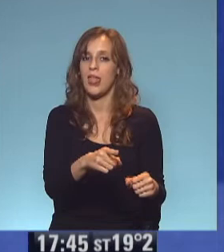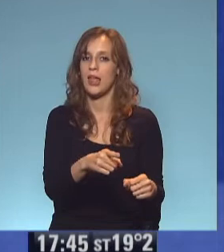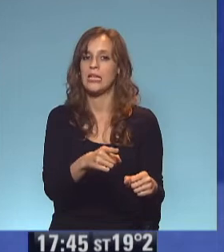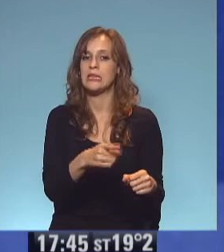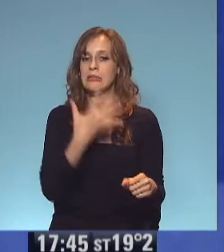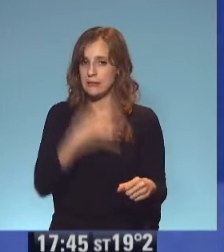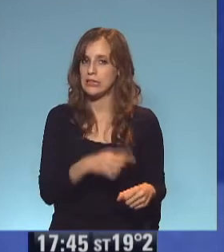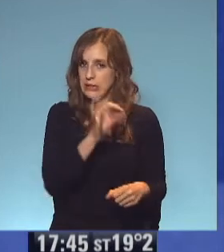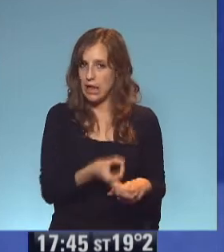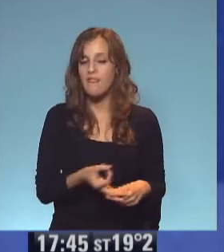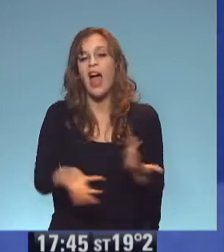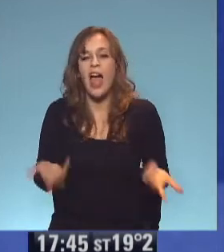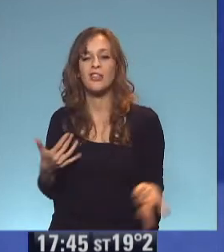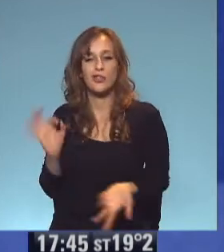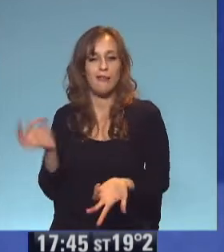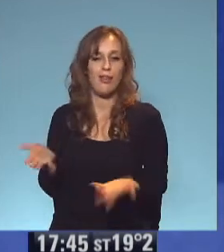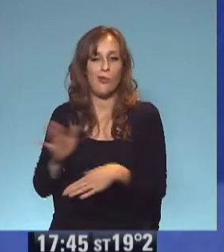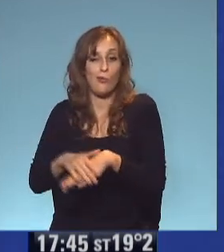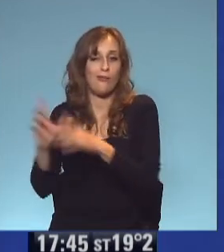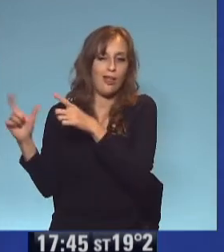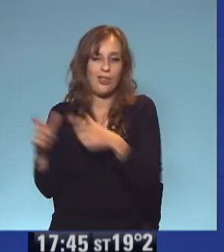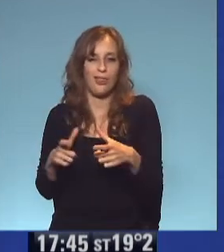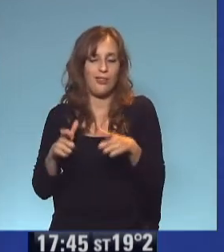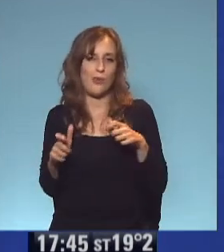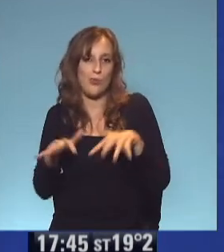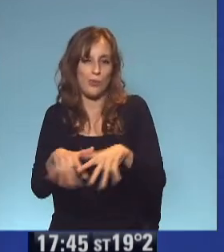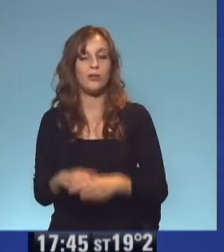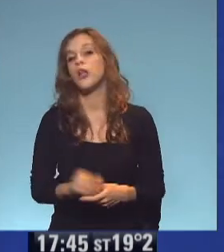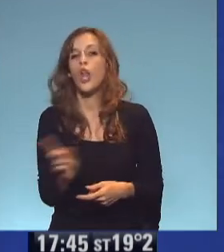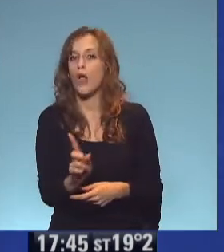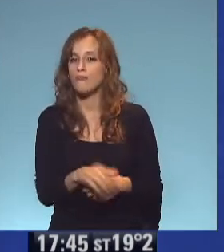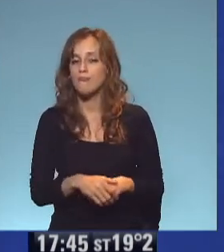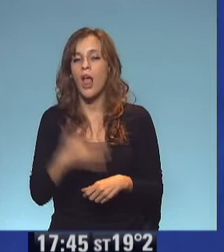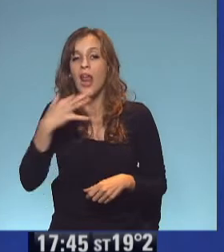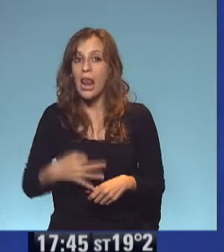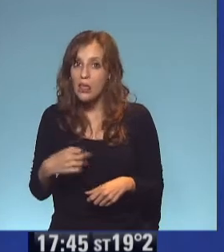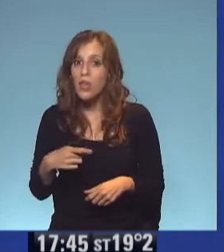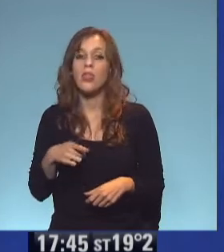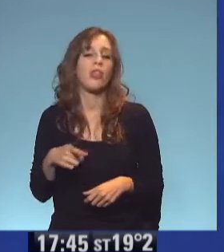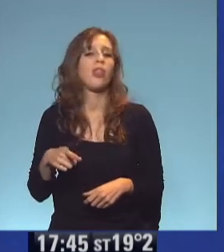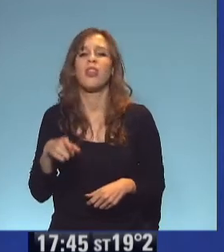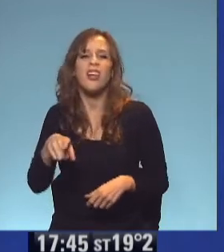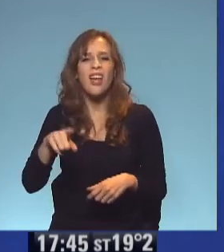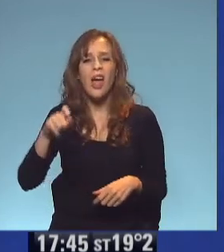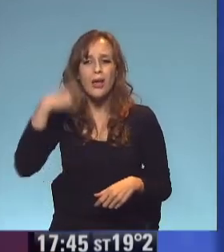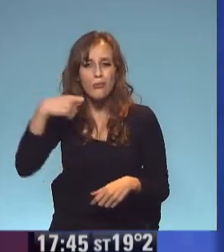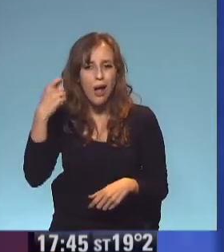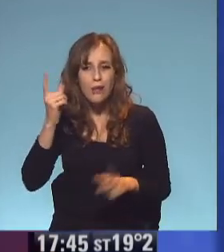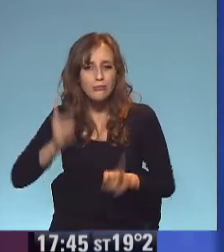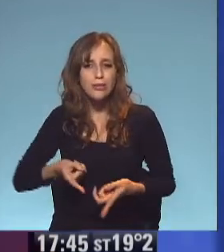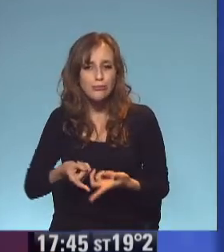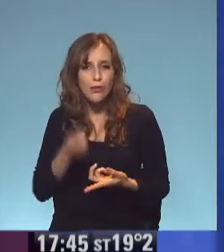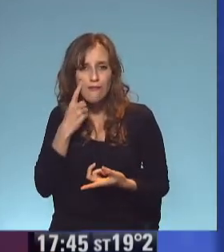Yo siempre supe que eran fantasmas extraterrestres. No, en realidad son simples animalitos de granja.